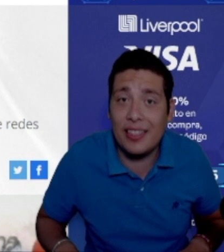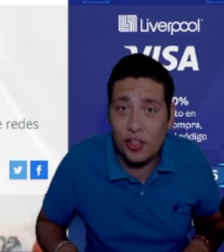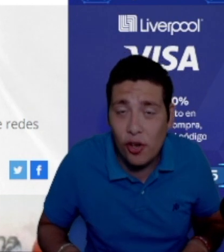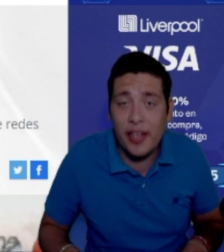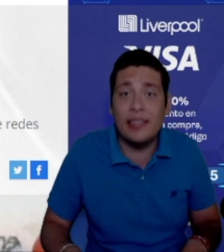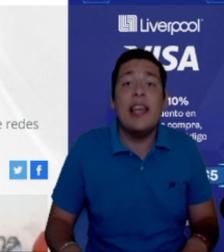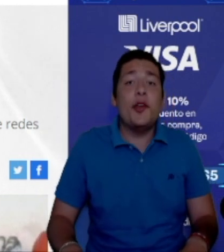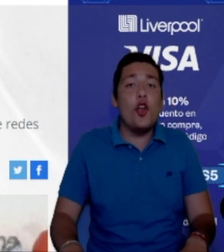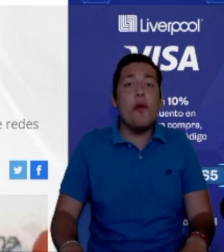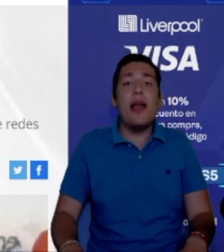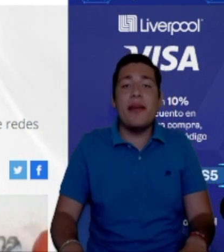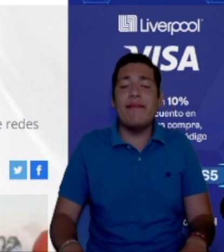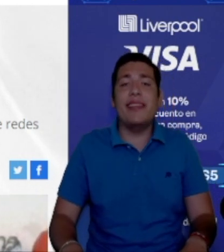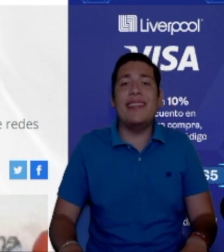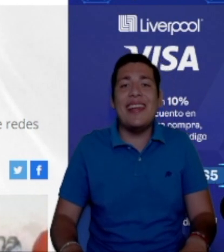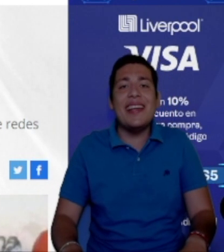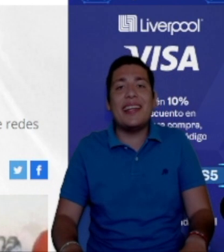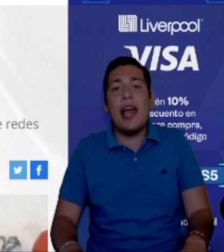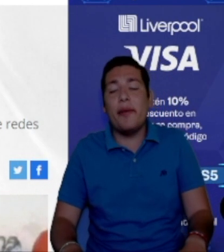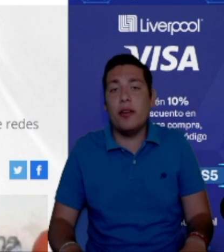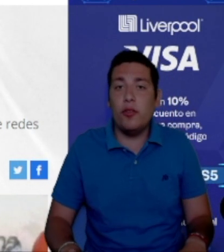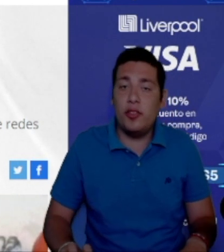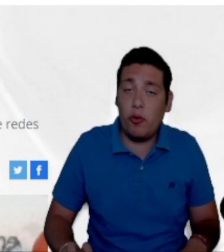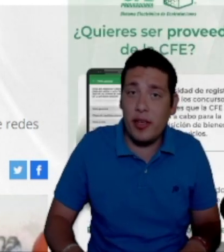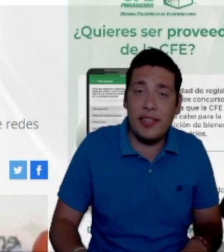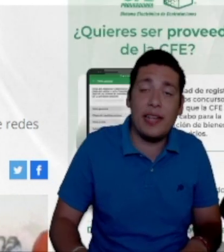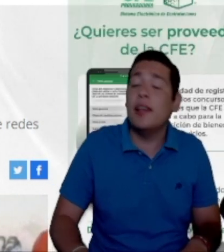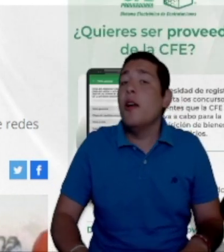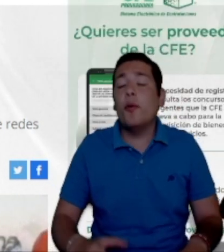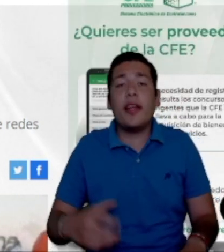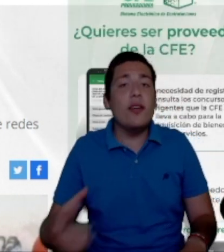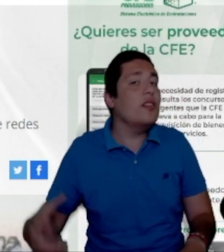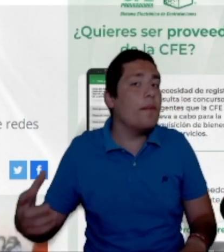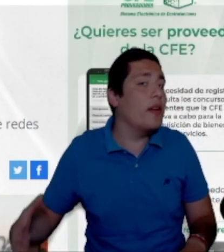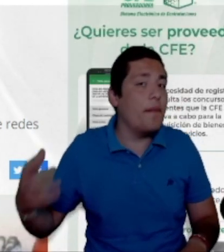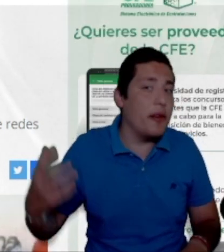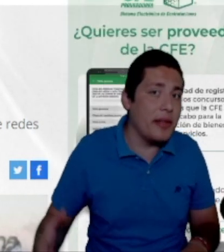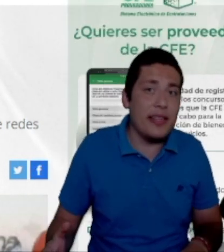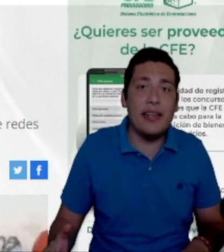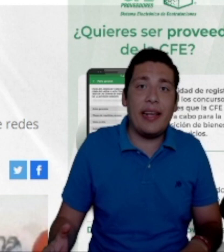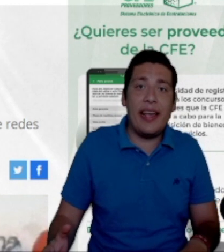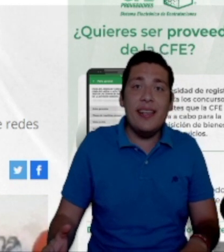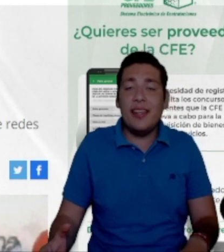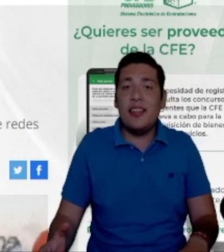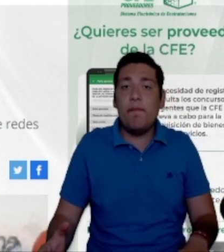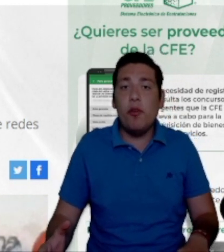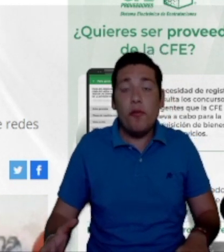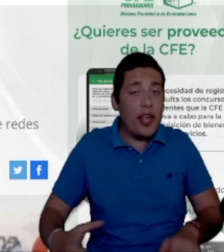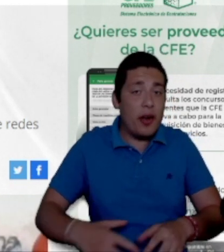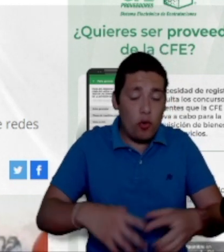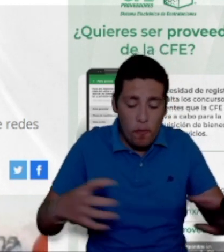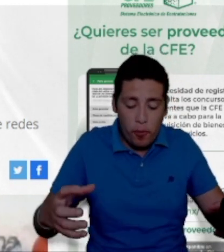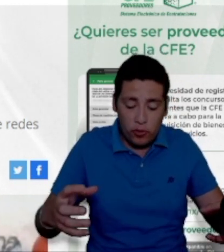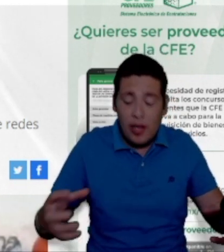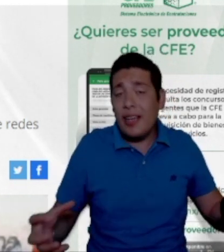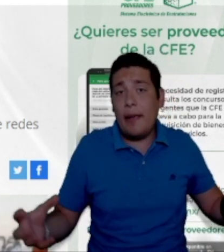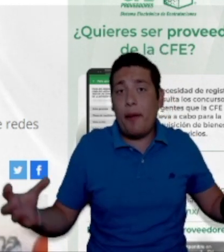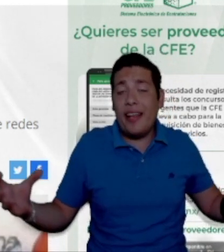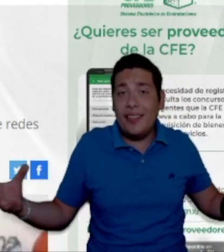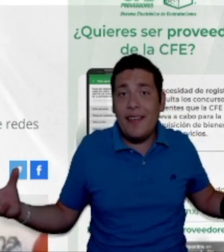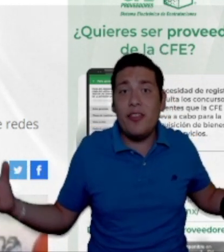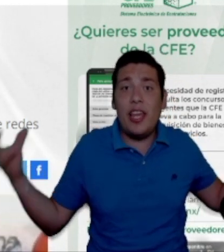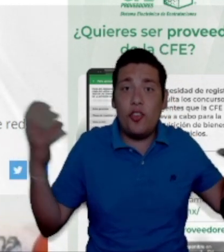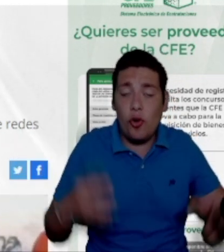estas acciones, y obviamente tiene que haber consecuencias, porque no se puede permitir que este tipo de grupos